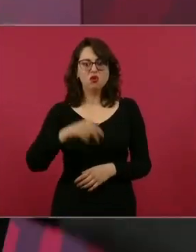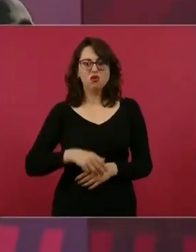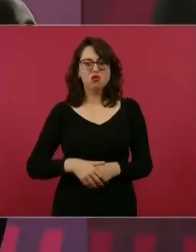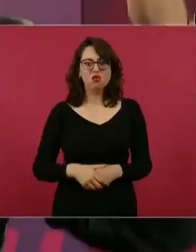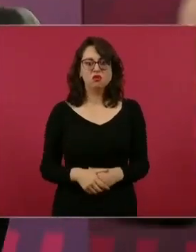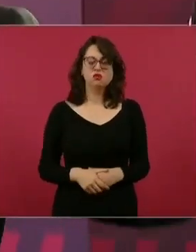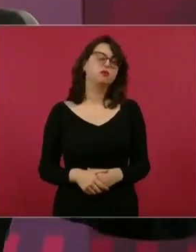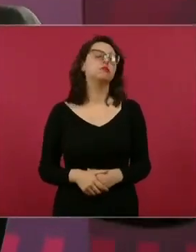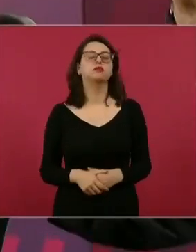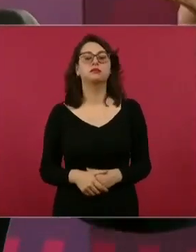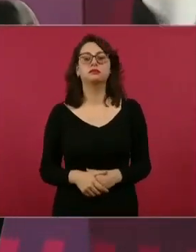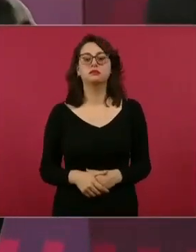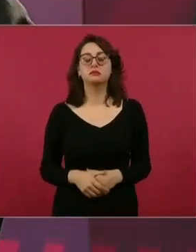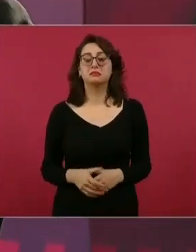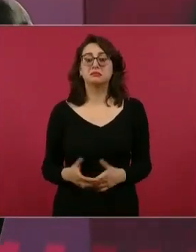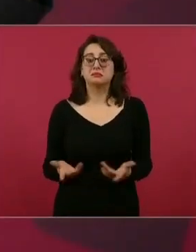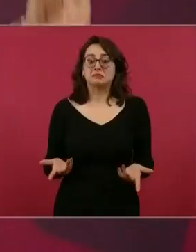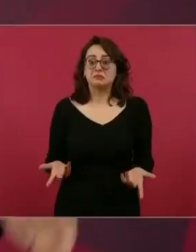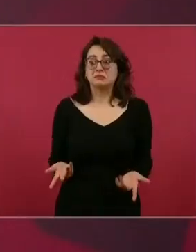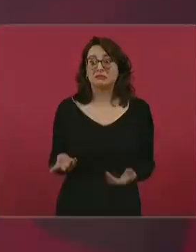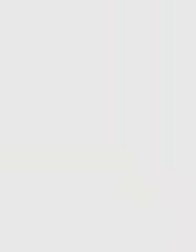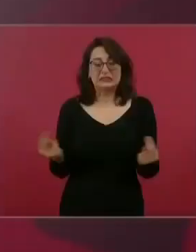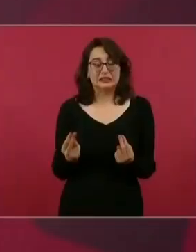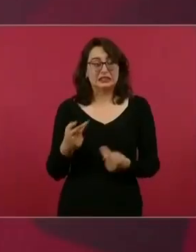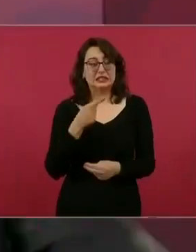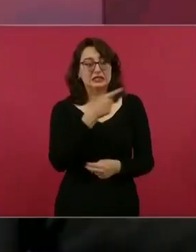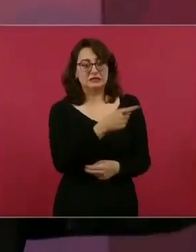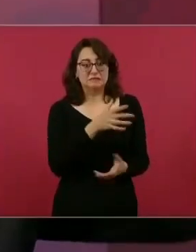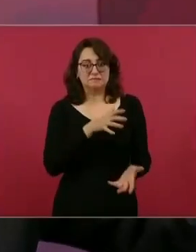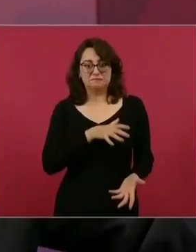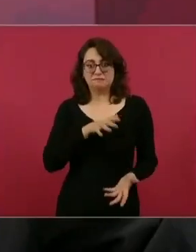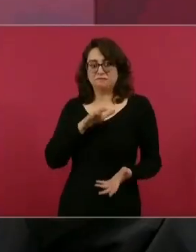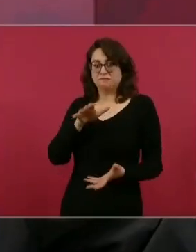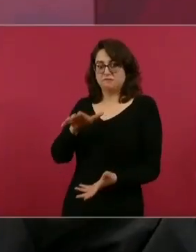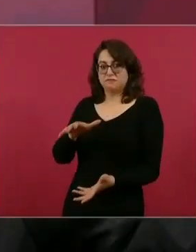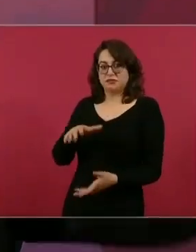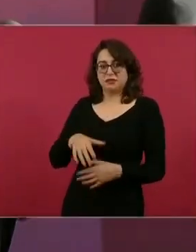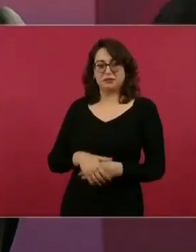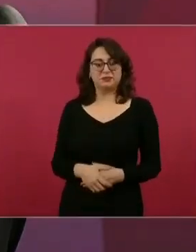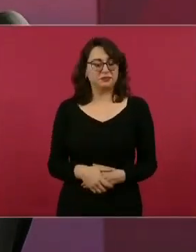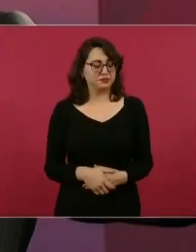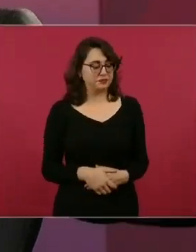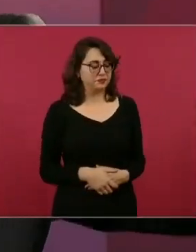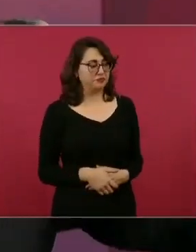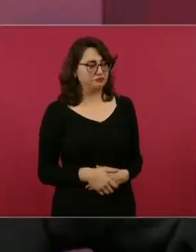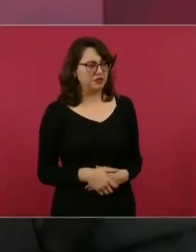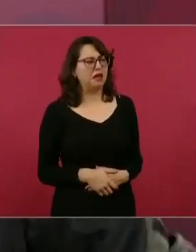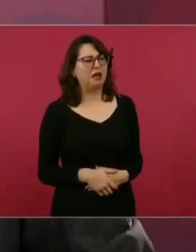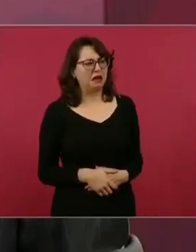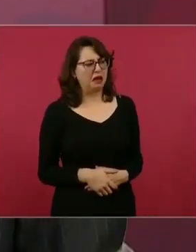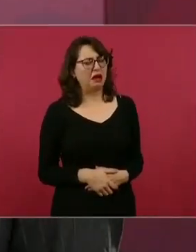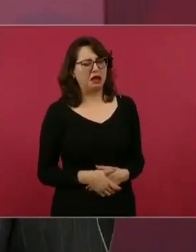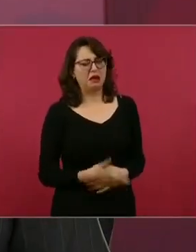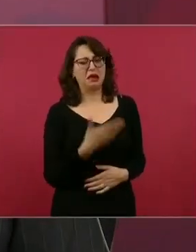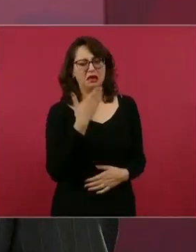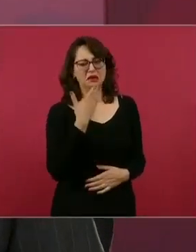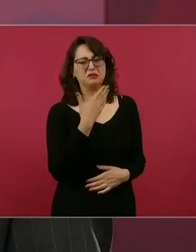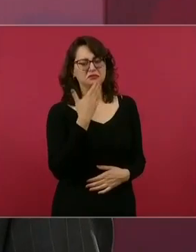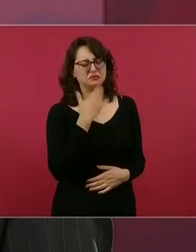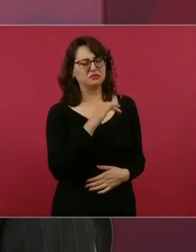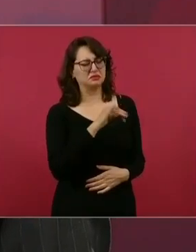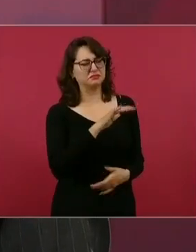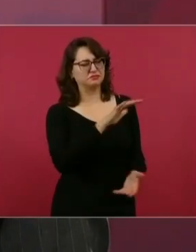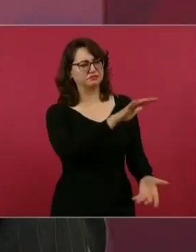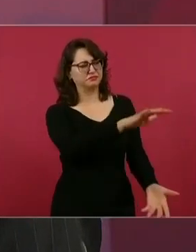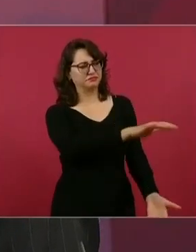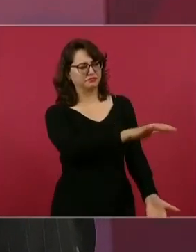Y si tienen mucha, mucha, mucha necesidad, está permitido una mentira piadosa, que digas sí,